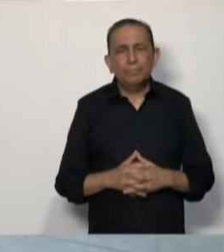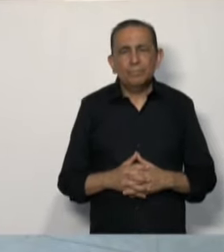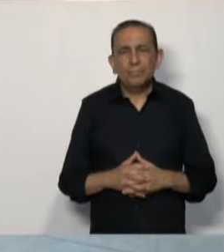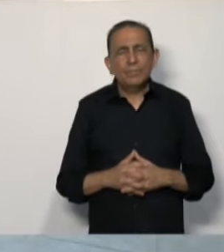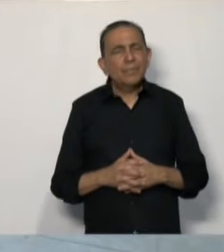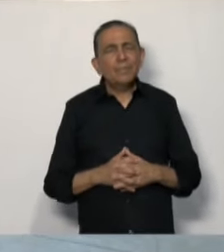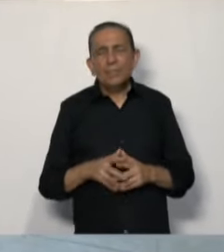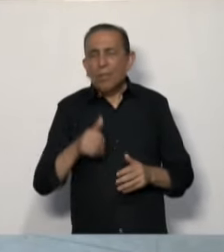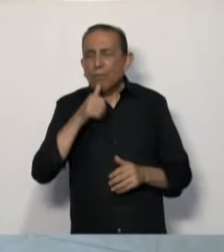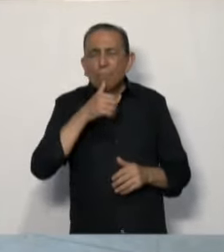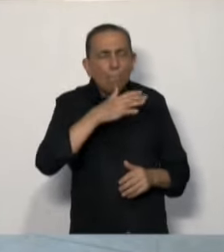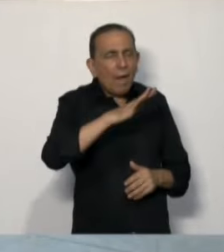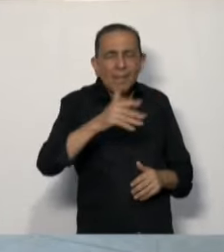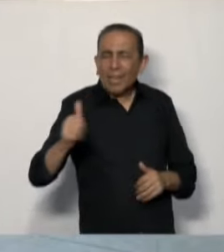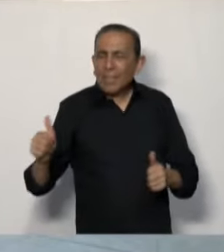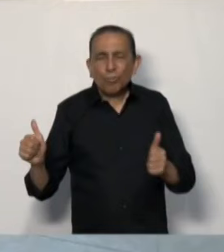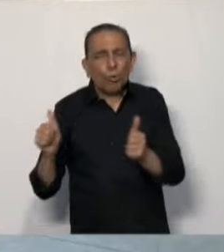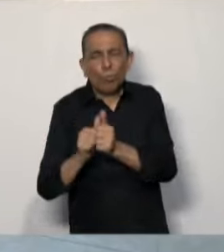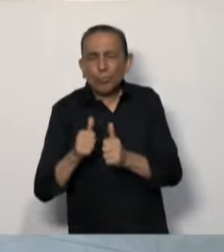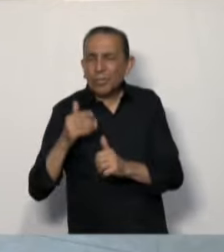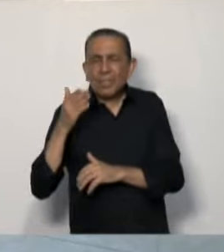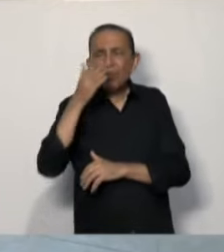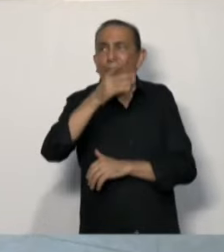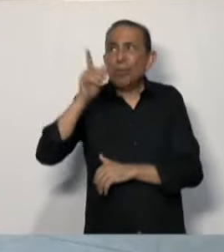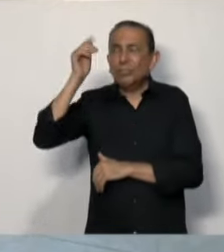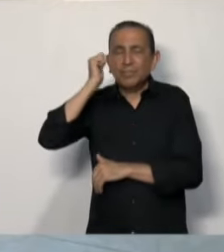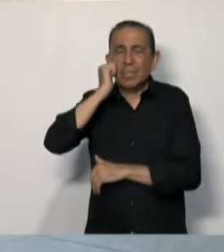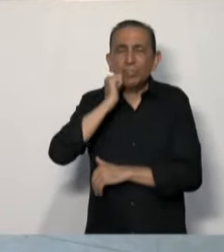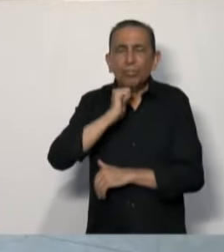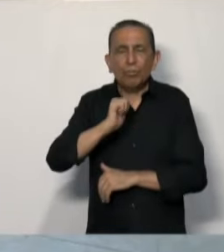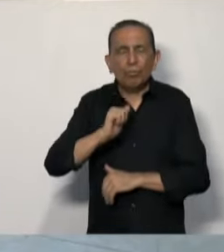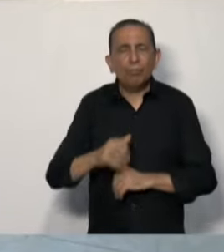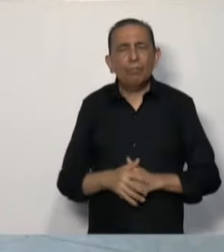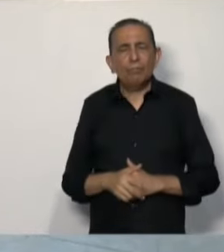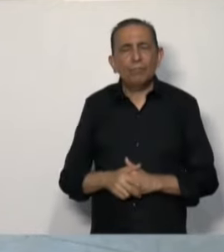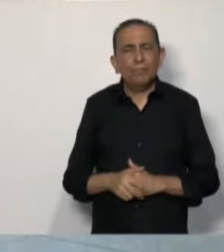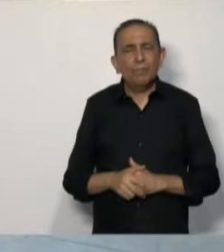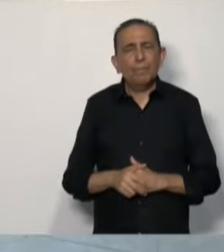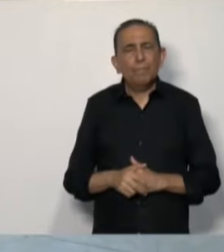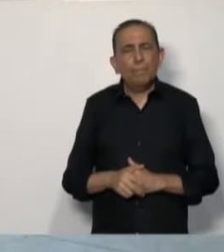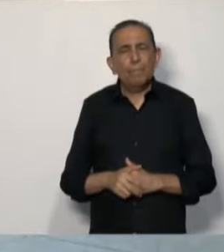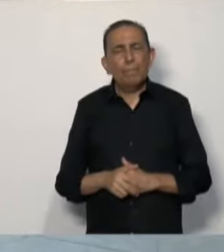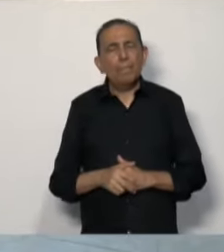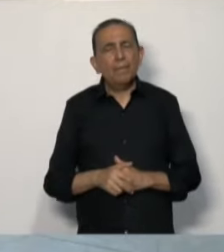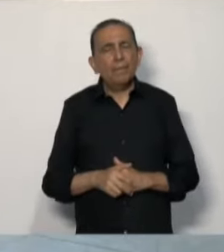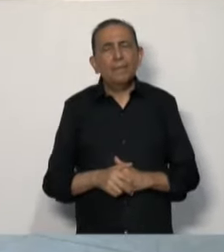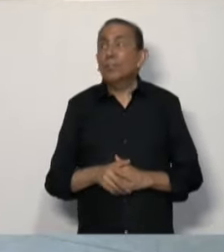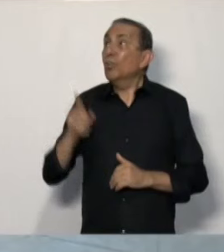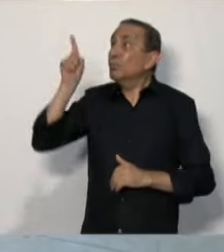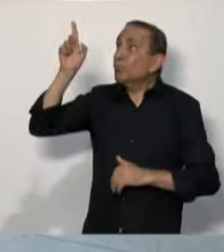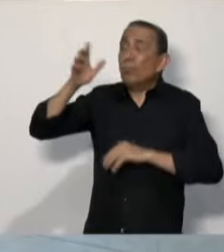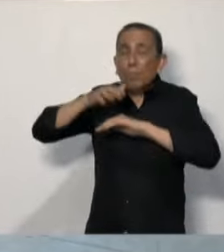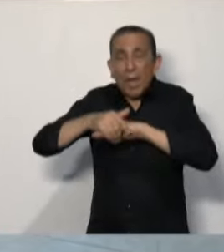Desde la Catedral Metropolitana de Buenos Aires compartimos la Santa Misa presidida por